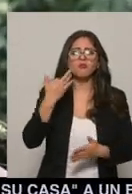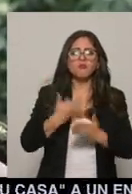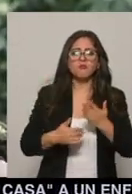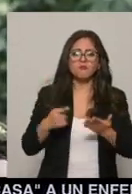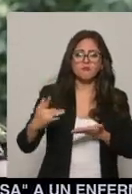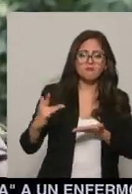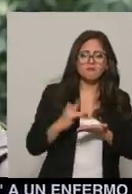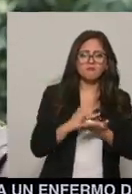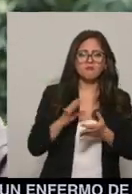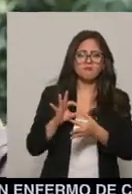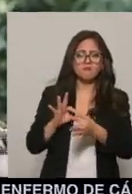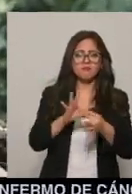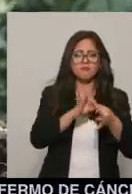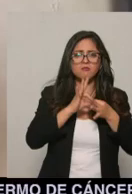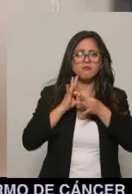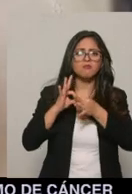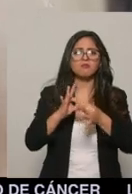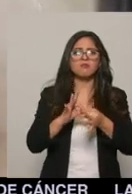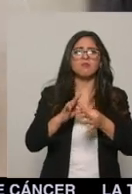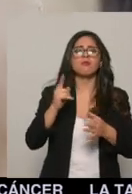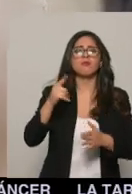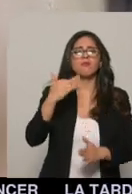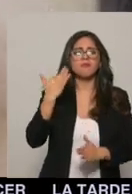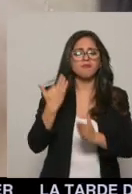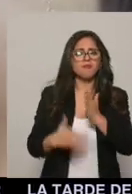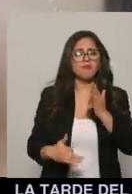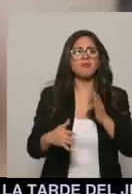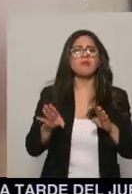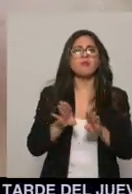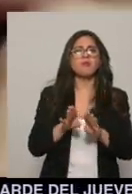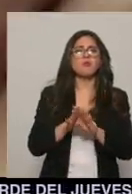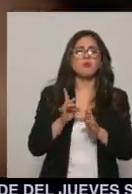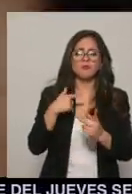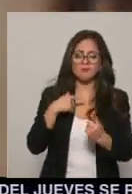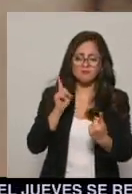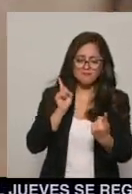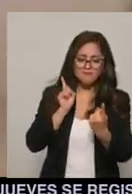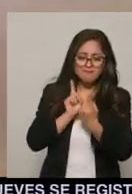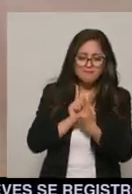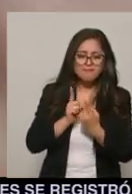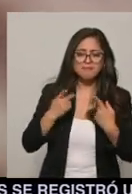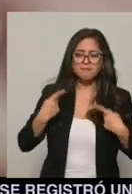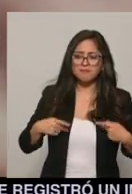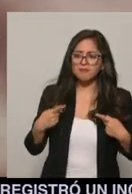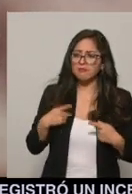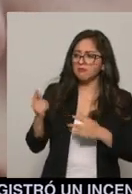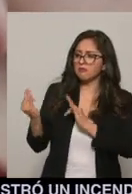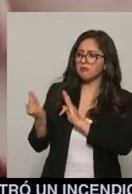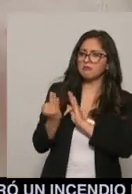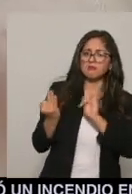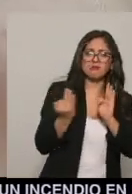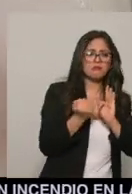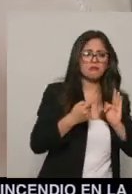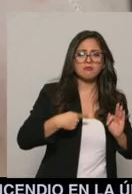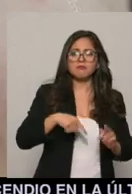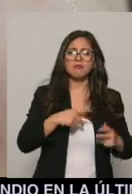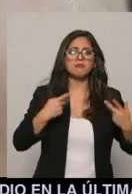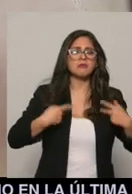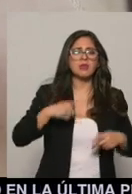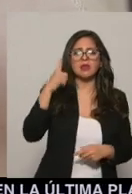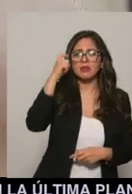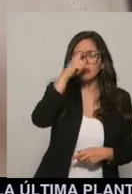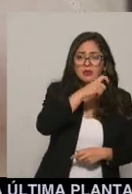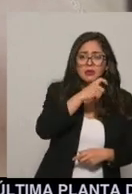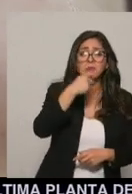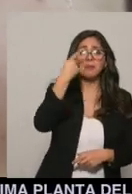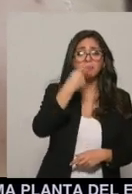apoyo, no encuentran ni siquiera empatía en su círculo más cercano.